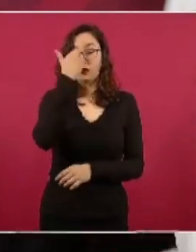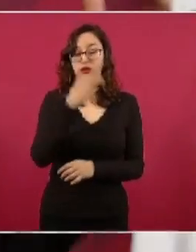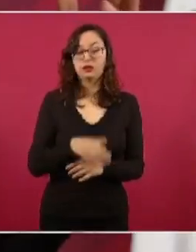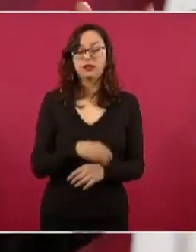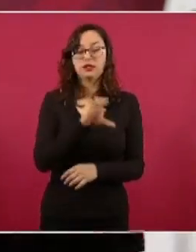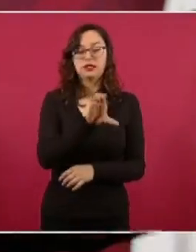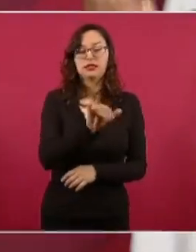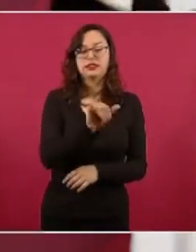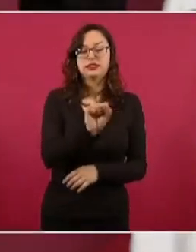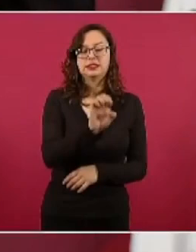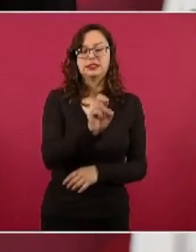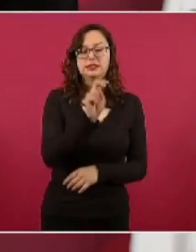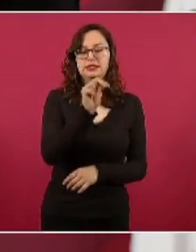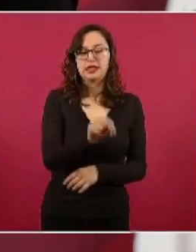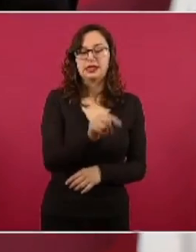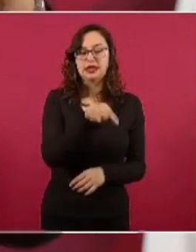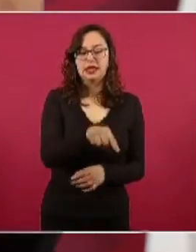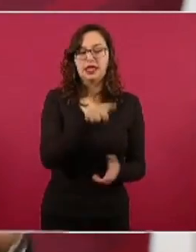salieron